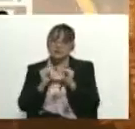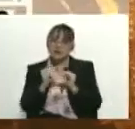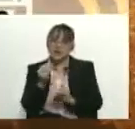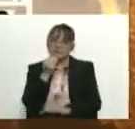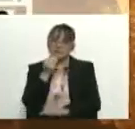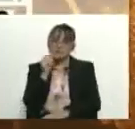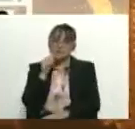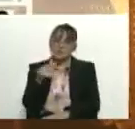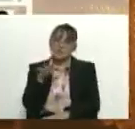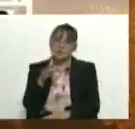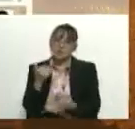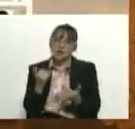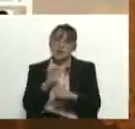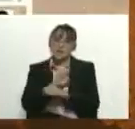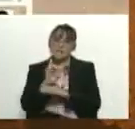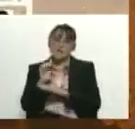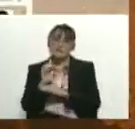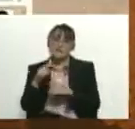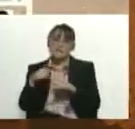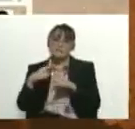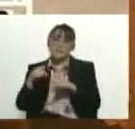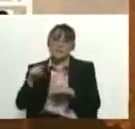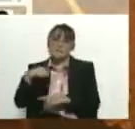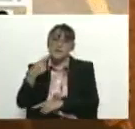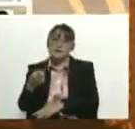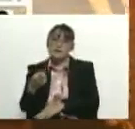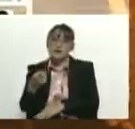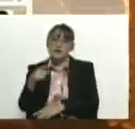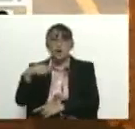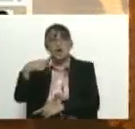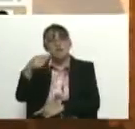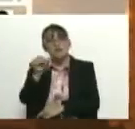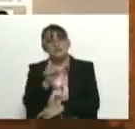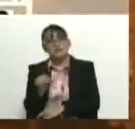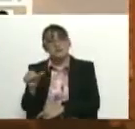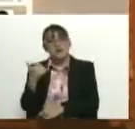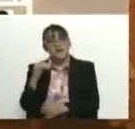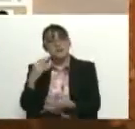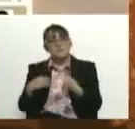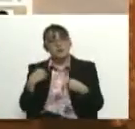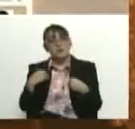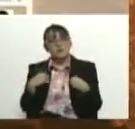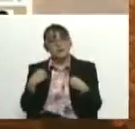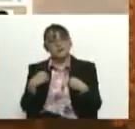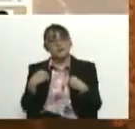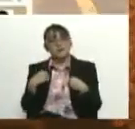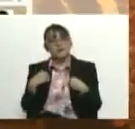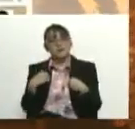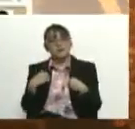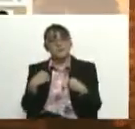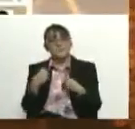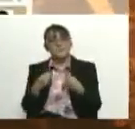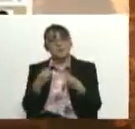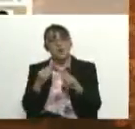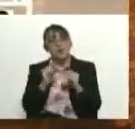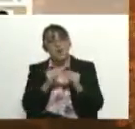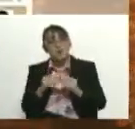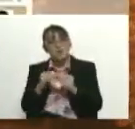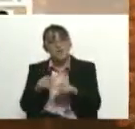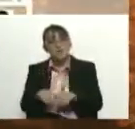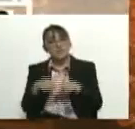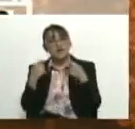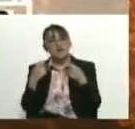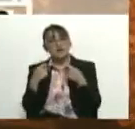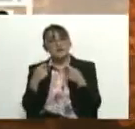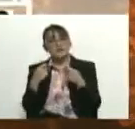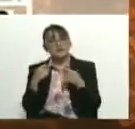pueblo en medio de la emergencia Pero el día de mañana y las posteriores semanas seguramente hay una preocupación en la población y en los productores como resarcir los daños que ha